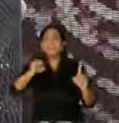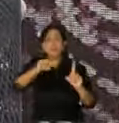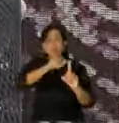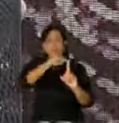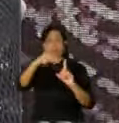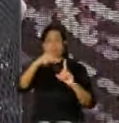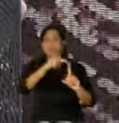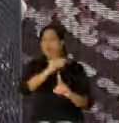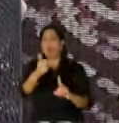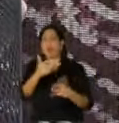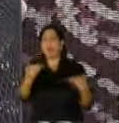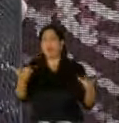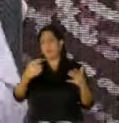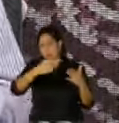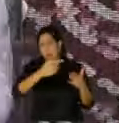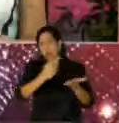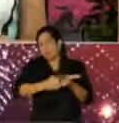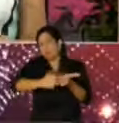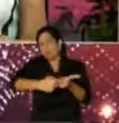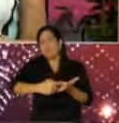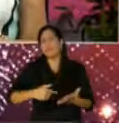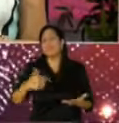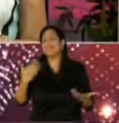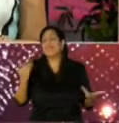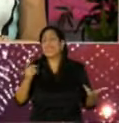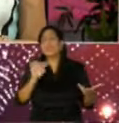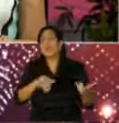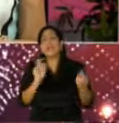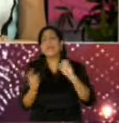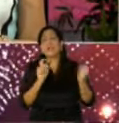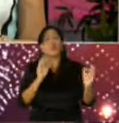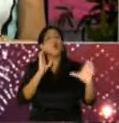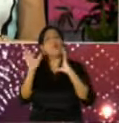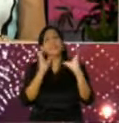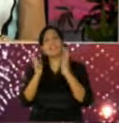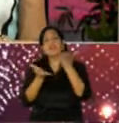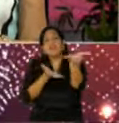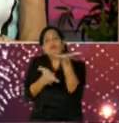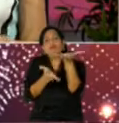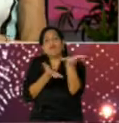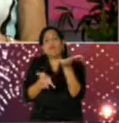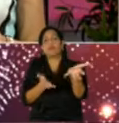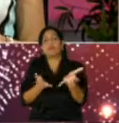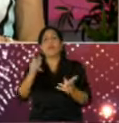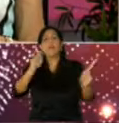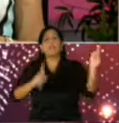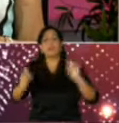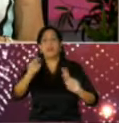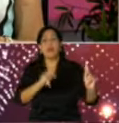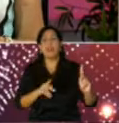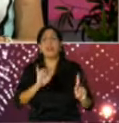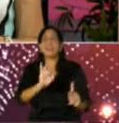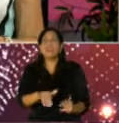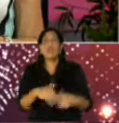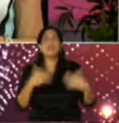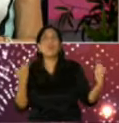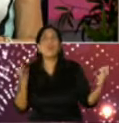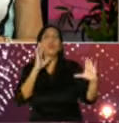que son los que vamos a estar presentando. Esto va a ser una conversación con el pueblo. El dashboard